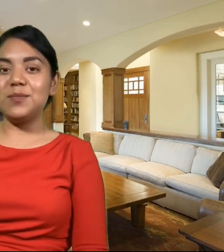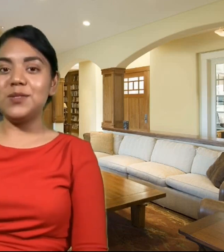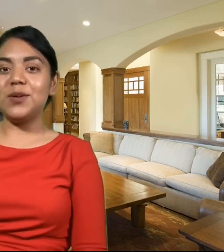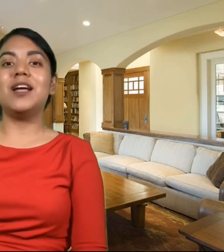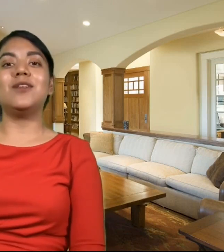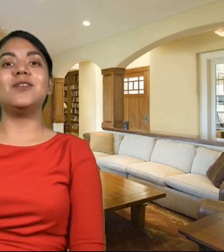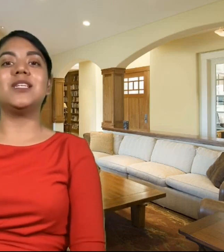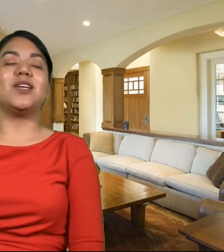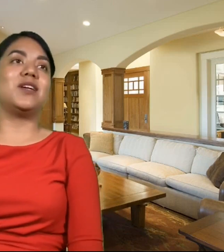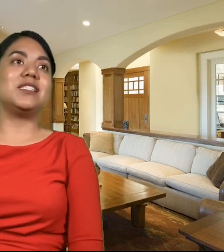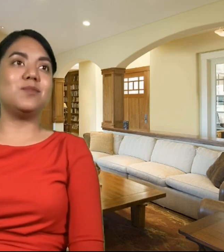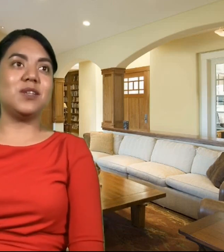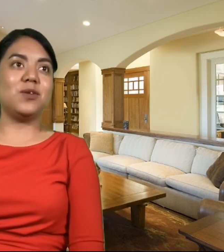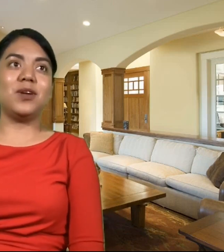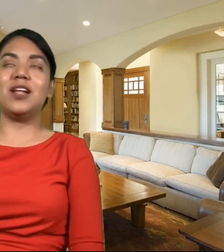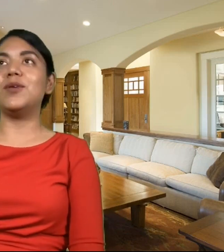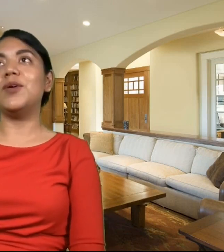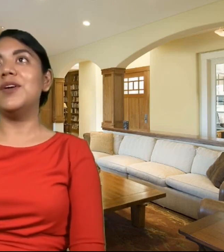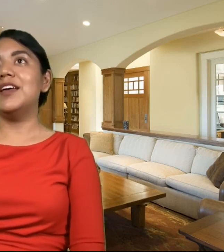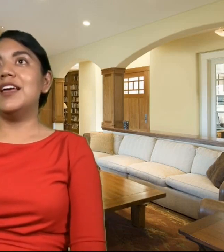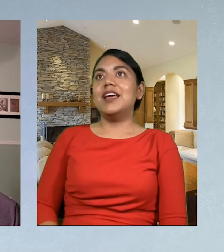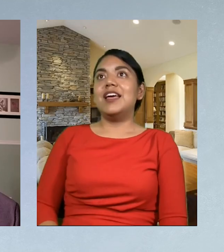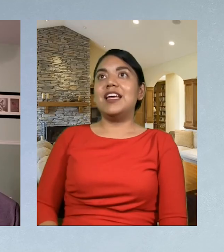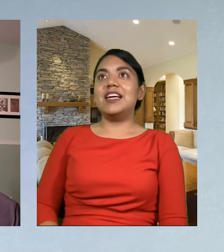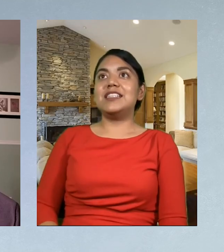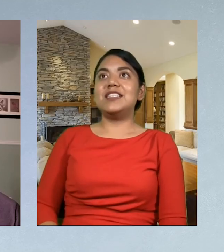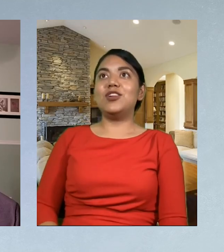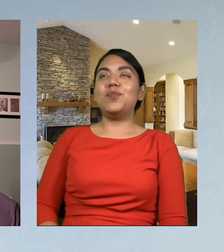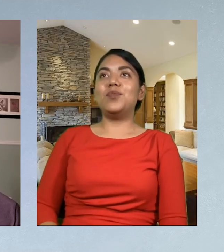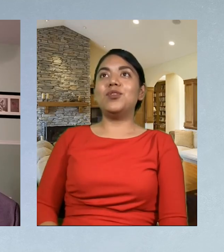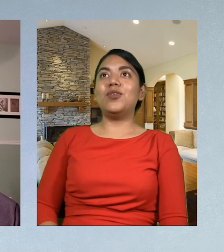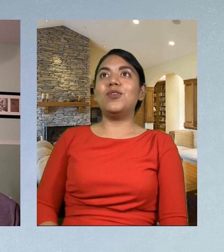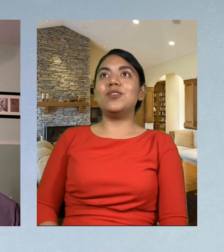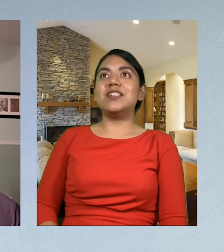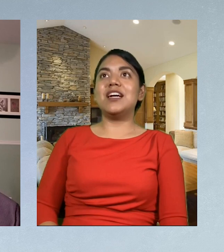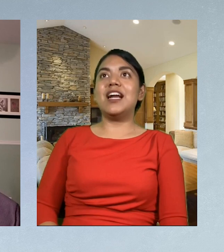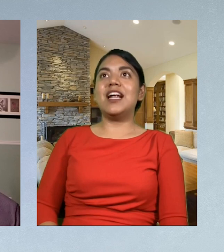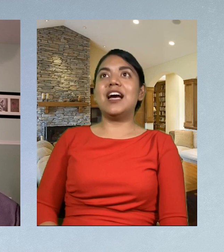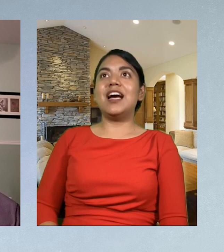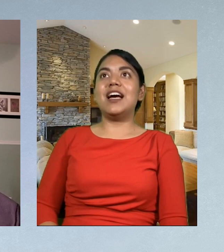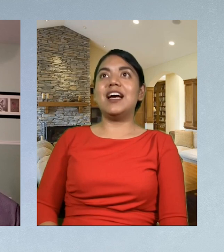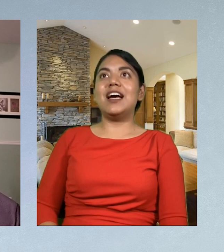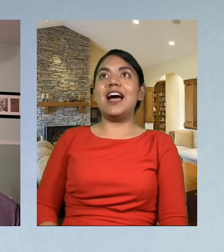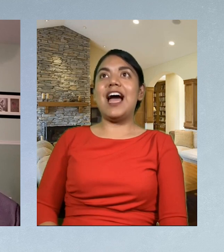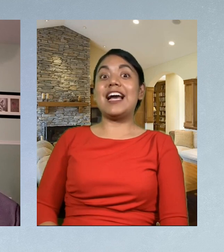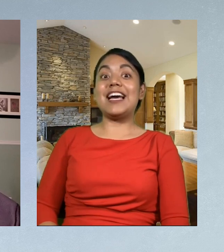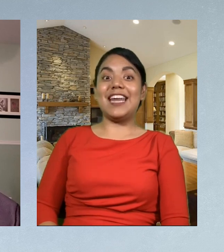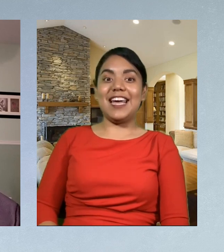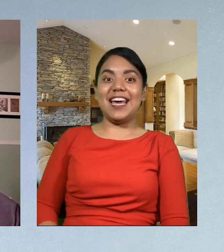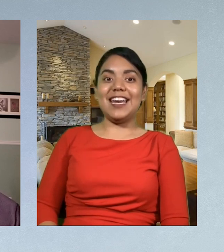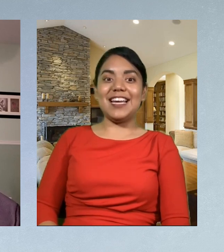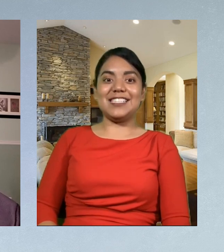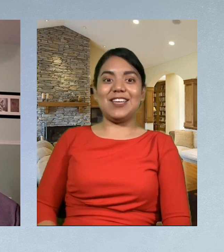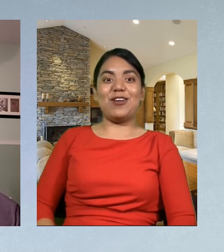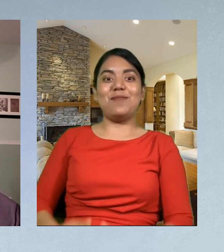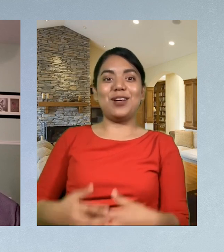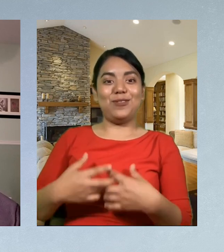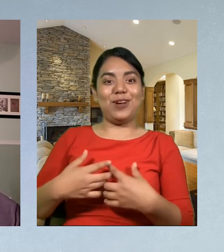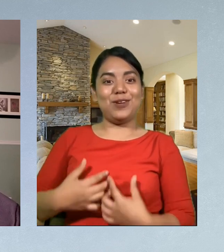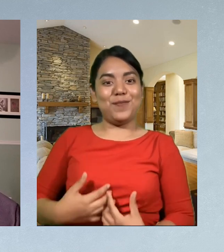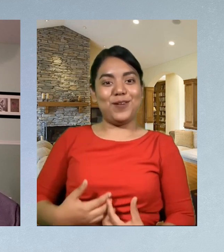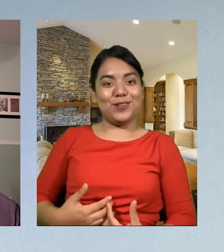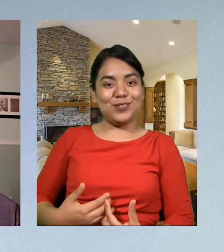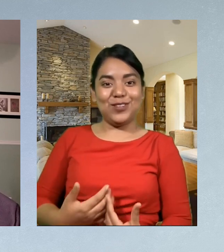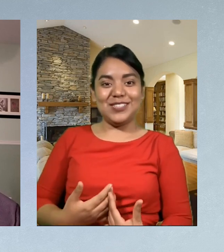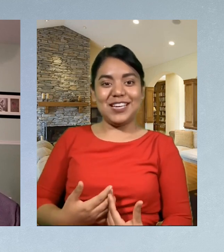Señor, estamos orando, Señor, estamos ayunando. Y hasta cierto punto llegar a creer que el Señor va a